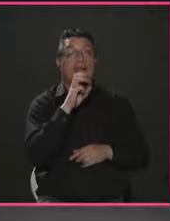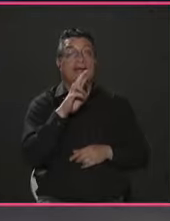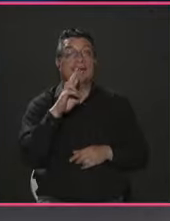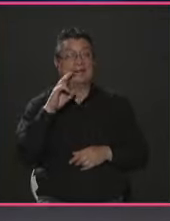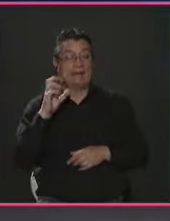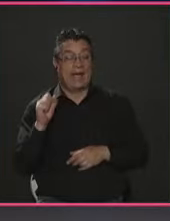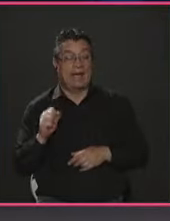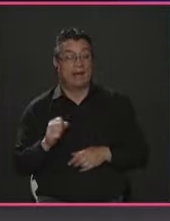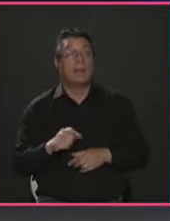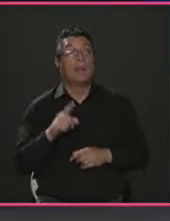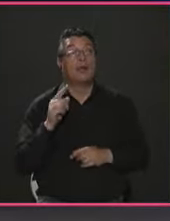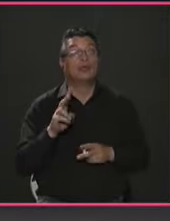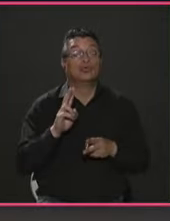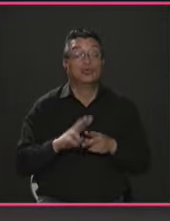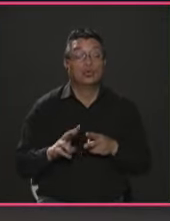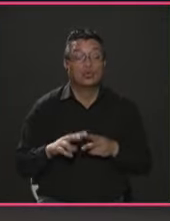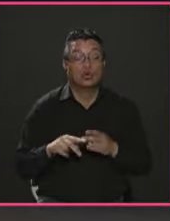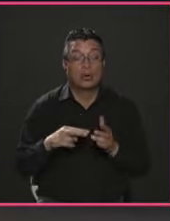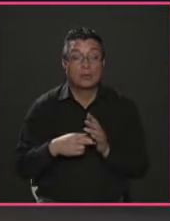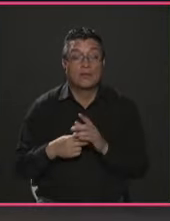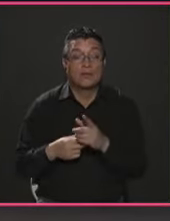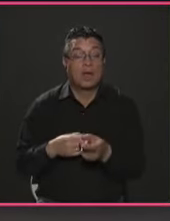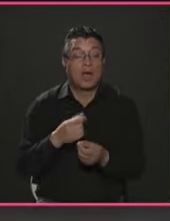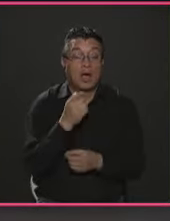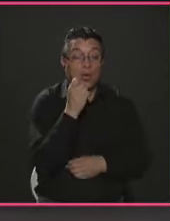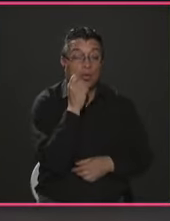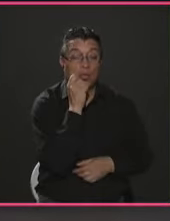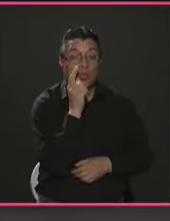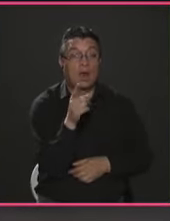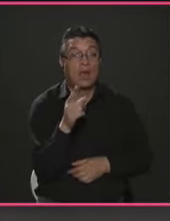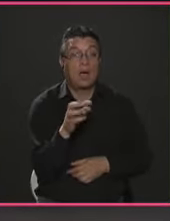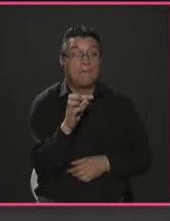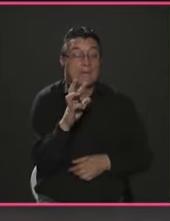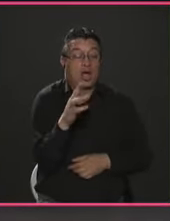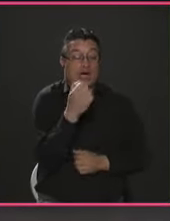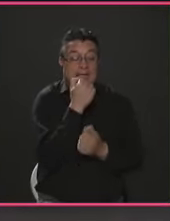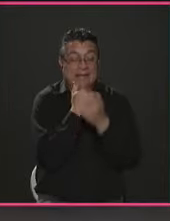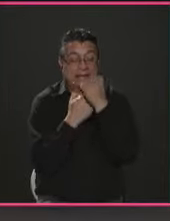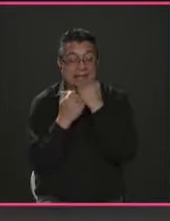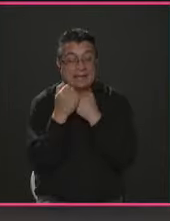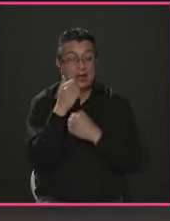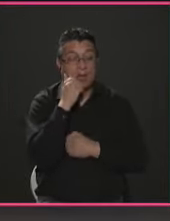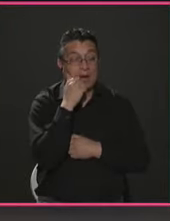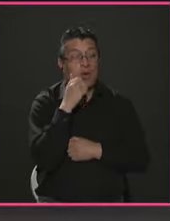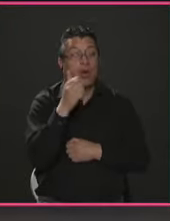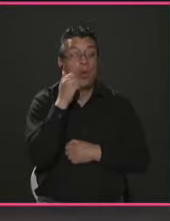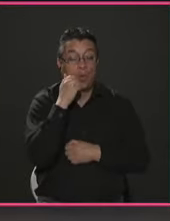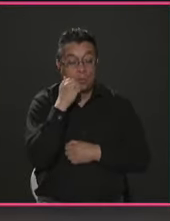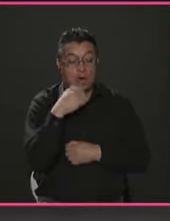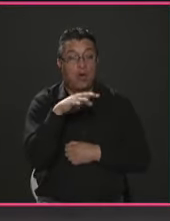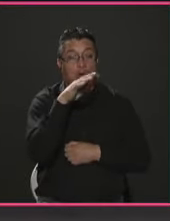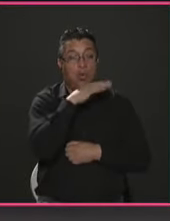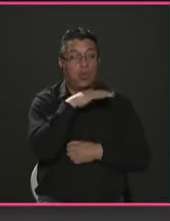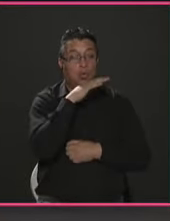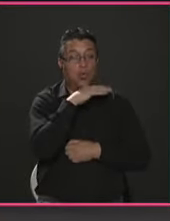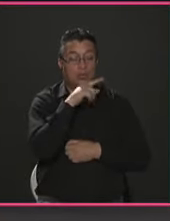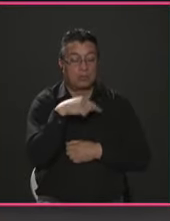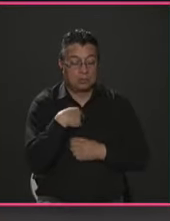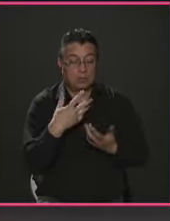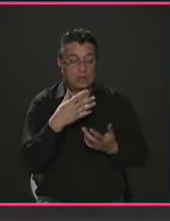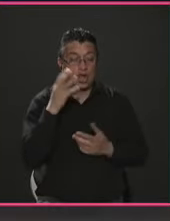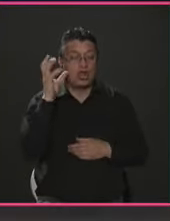solución para resolver estos problemas de este de esta de este peor error para la humanidad que es tener a seres humanos que usen cosas cuando no las